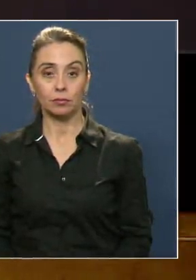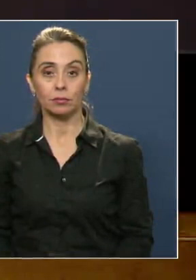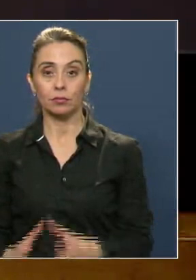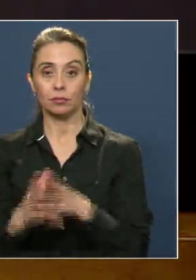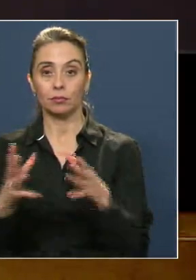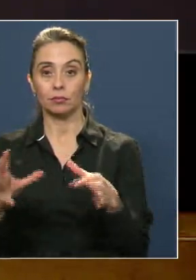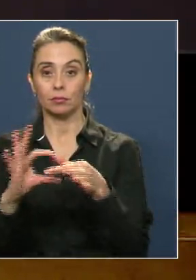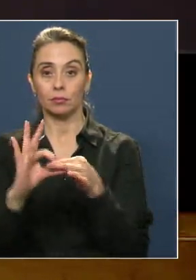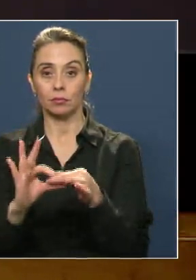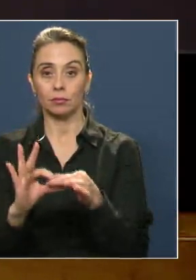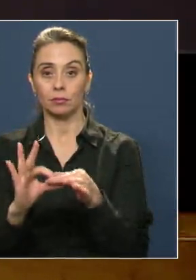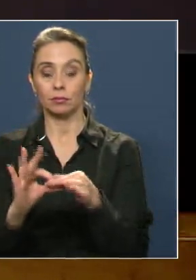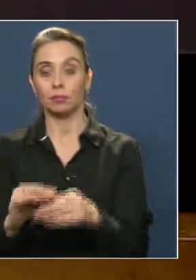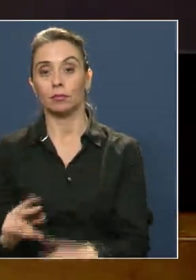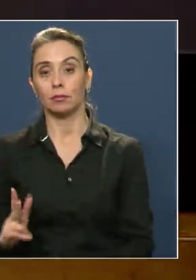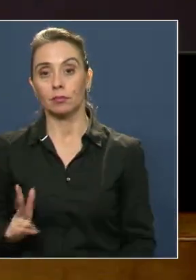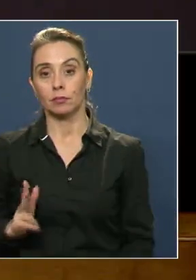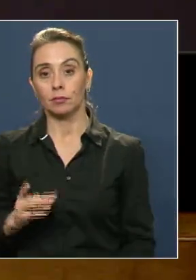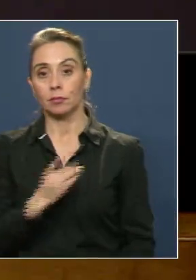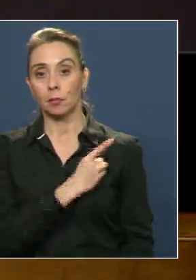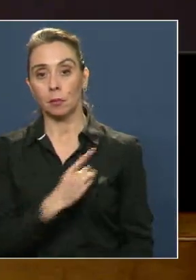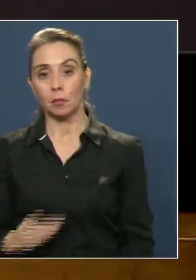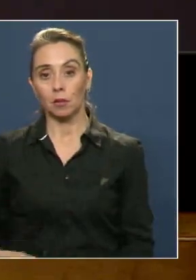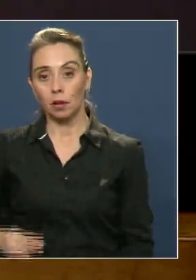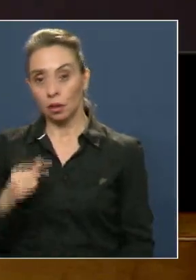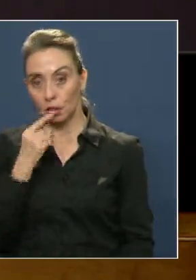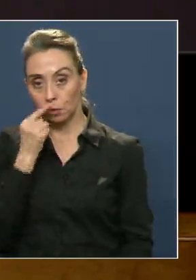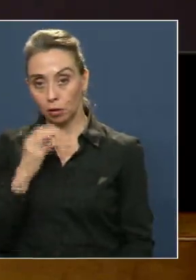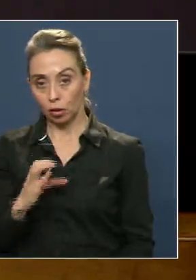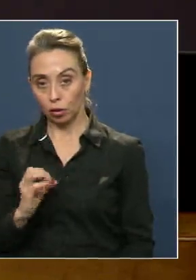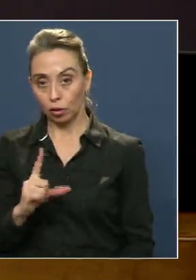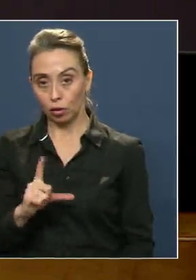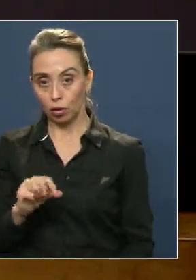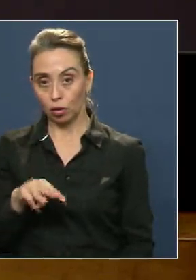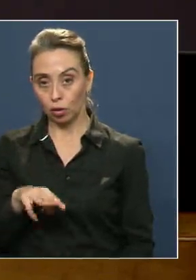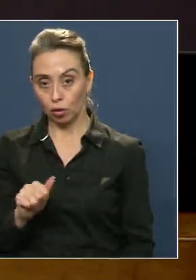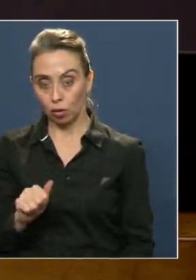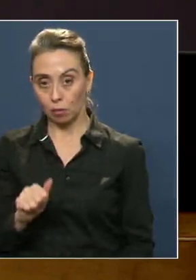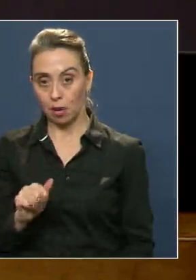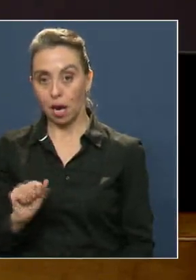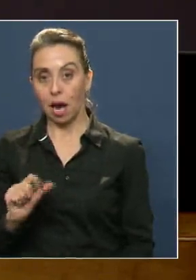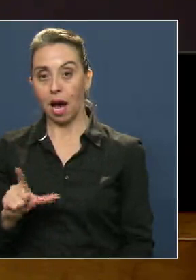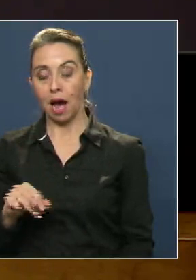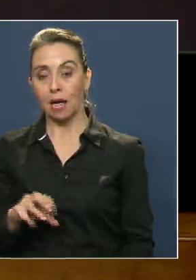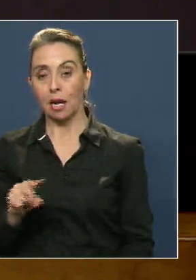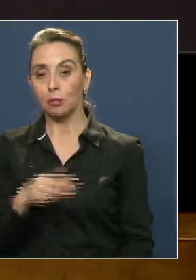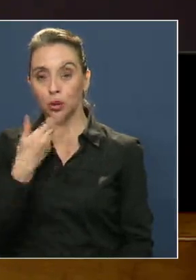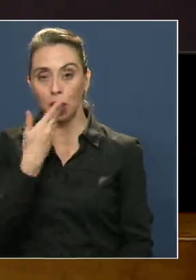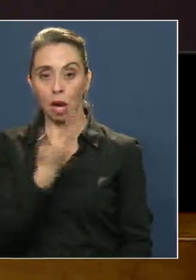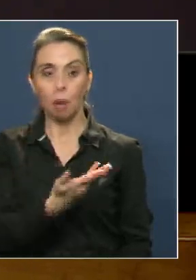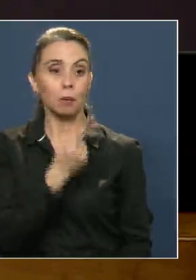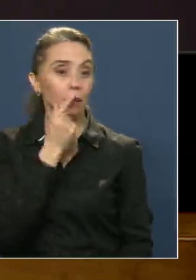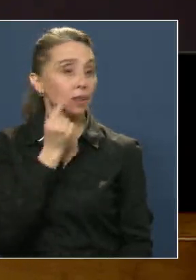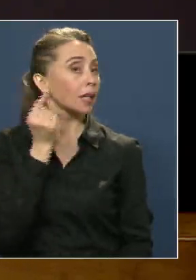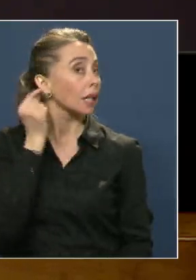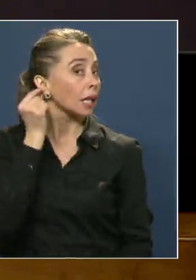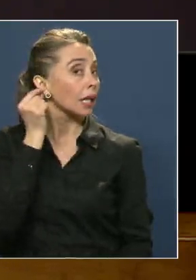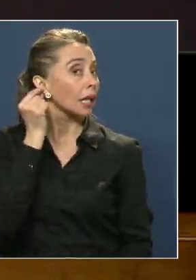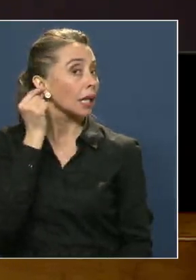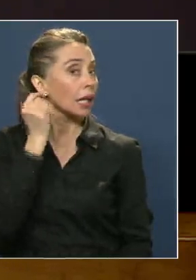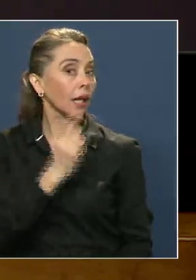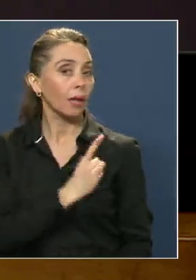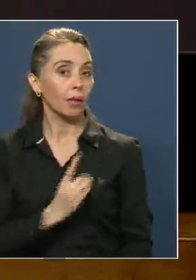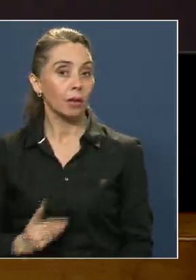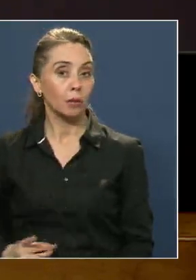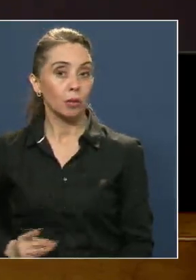Muchas gracias, señor diputado, don Juan Antonio Coloma Álamos. Le ofrezco la palabra a la honorable diputada